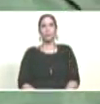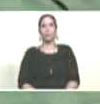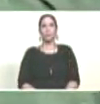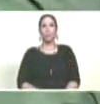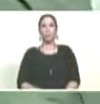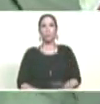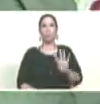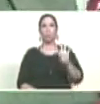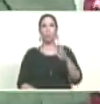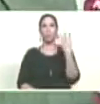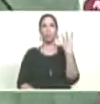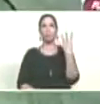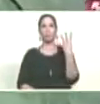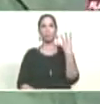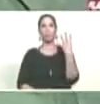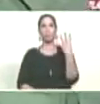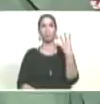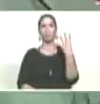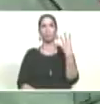Cuarto punto.